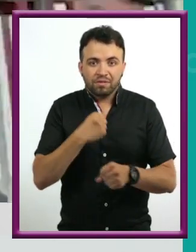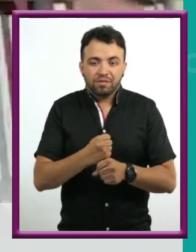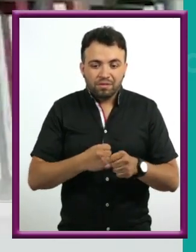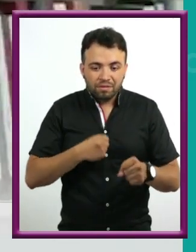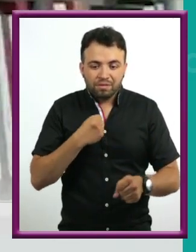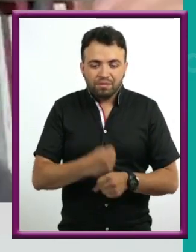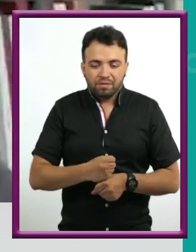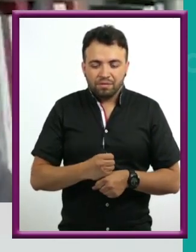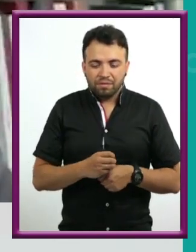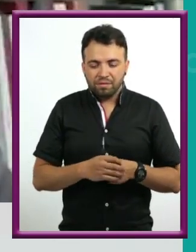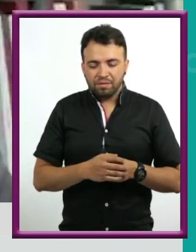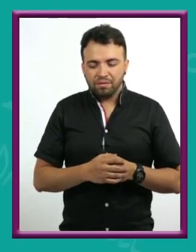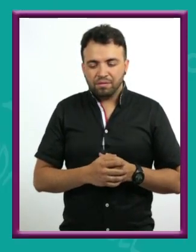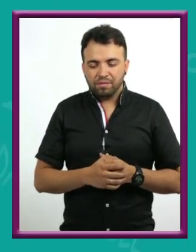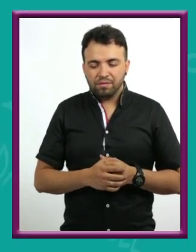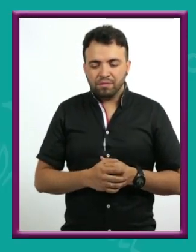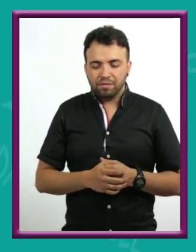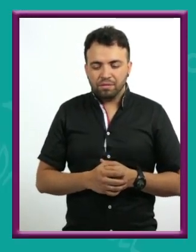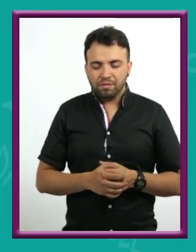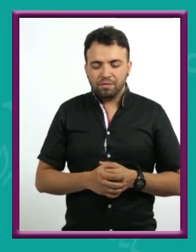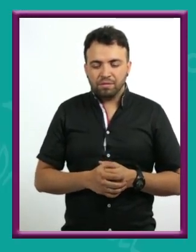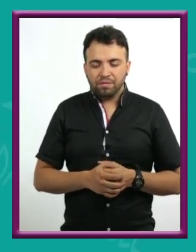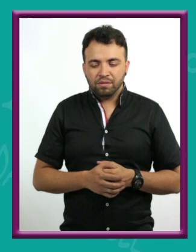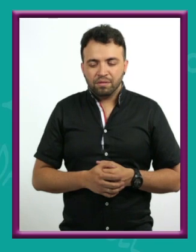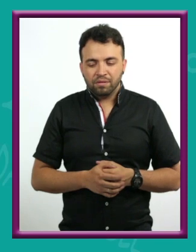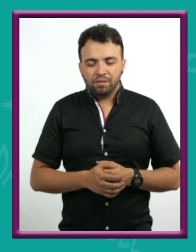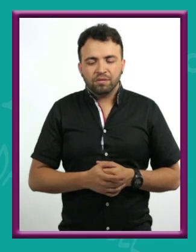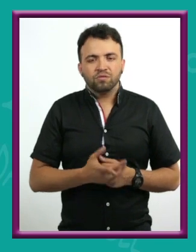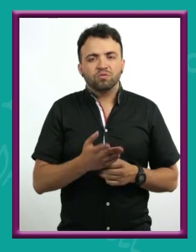tantos y tantos años como personaje.